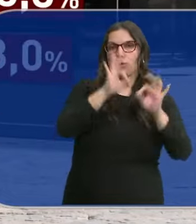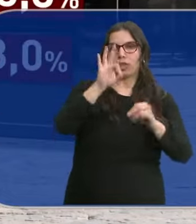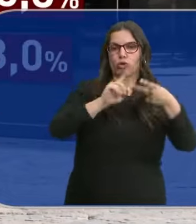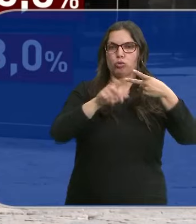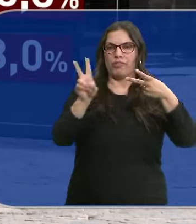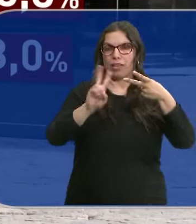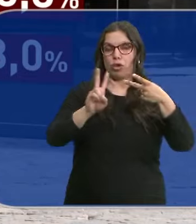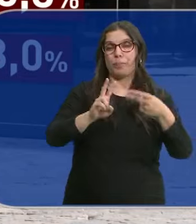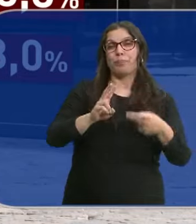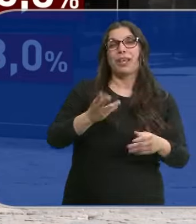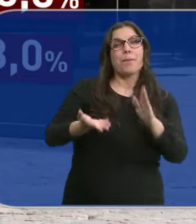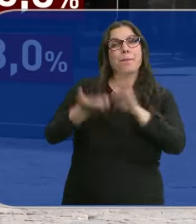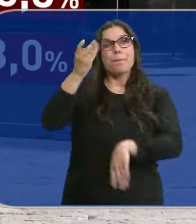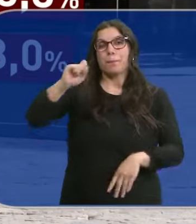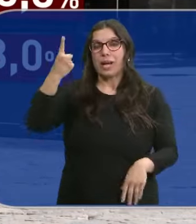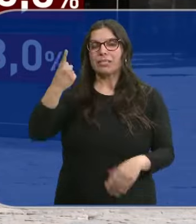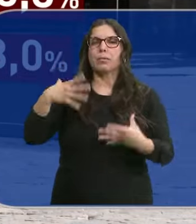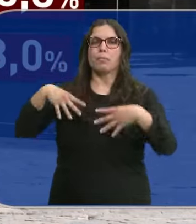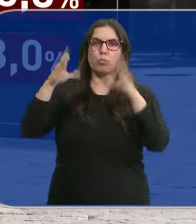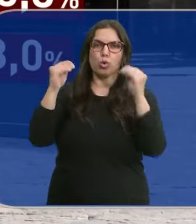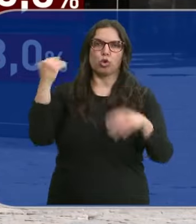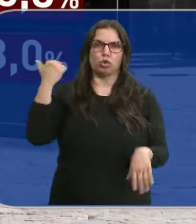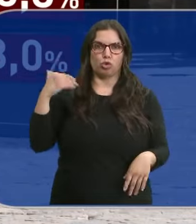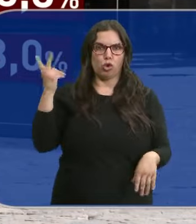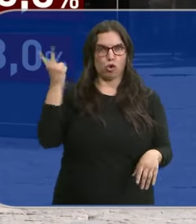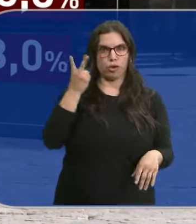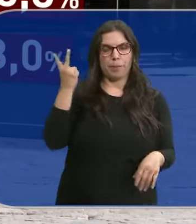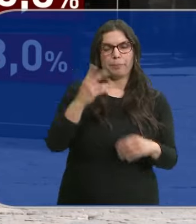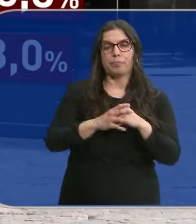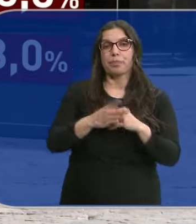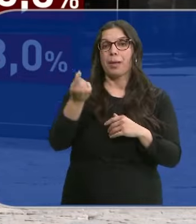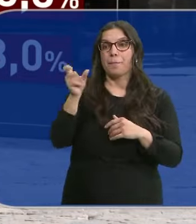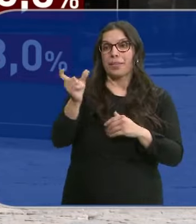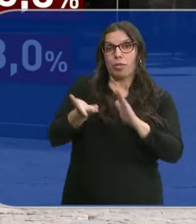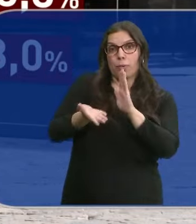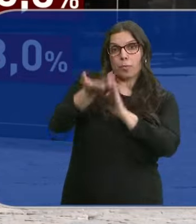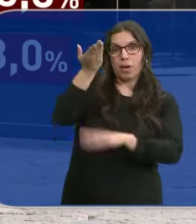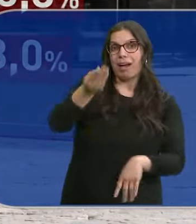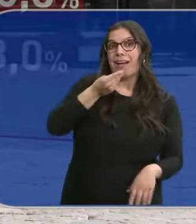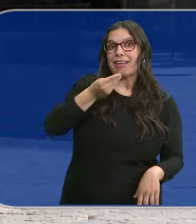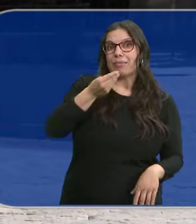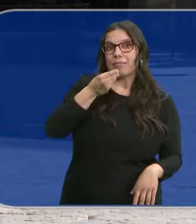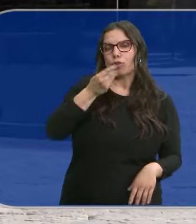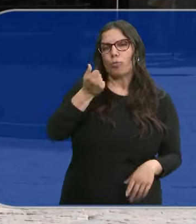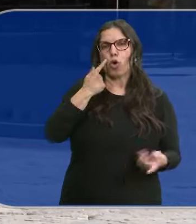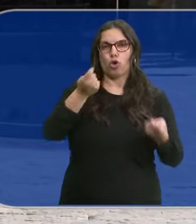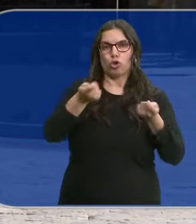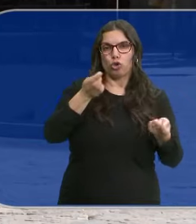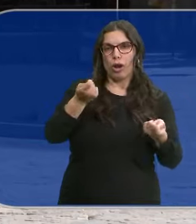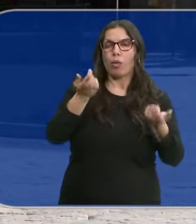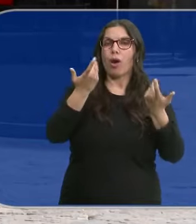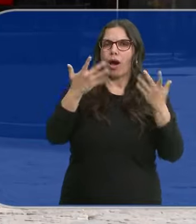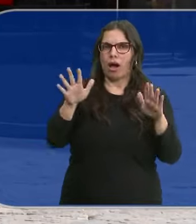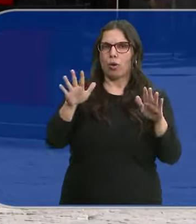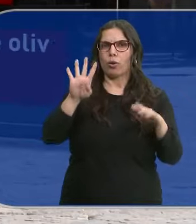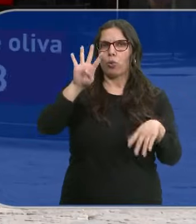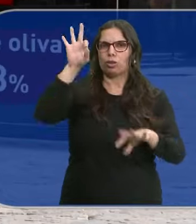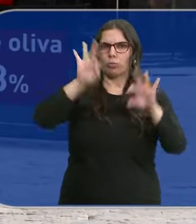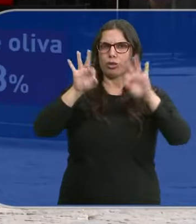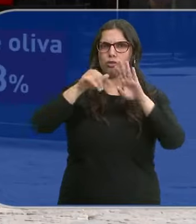Valladolid. En el otro extremo encontramos Burgos y Soria. El aumento de precios de los alimentos se ha moderado, aunque sigue superior